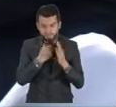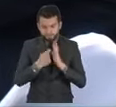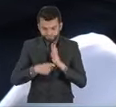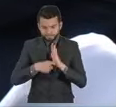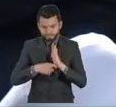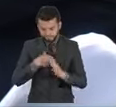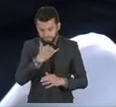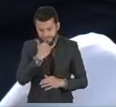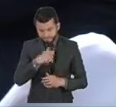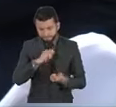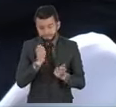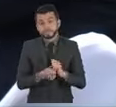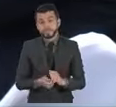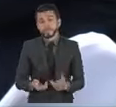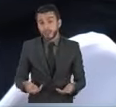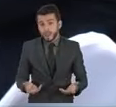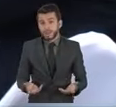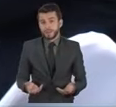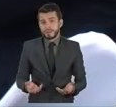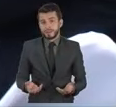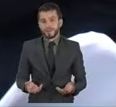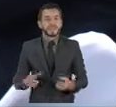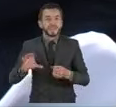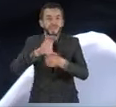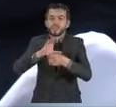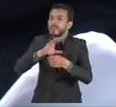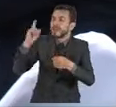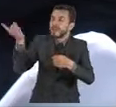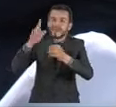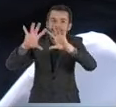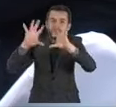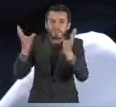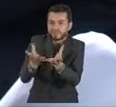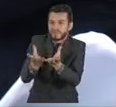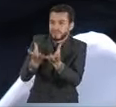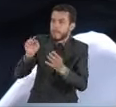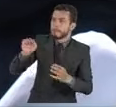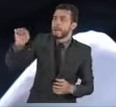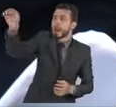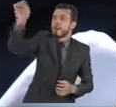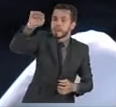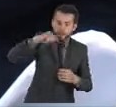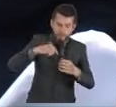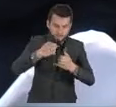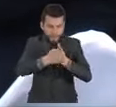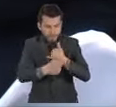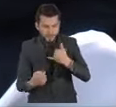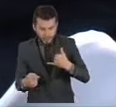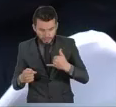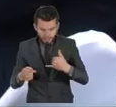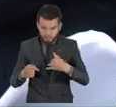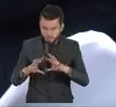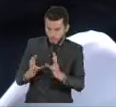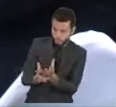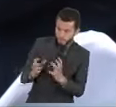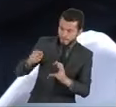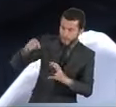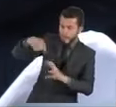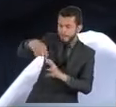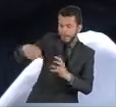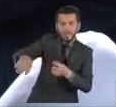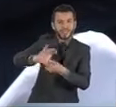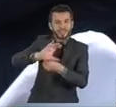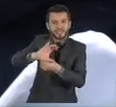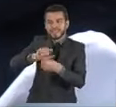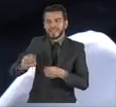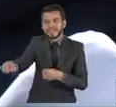La mayor contribución de las ciudades al cambio climático, a la emergencia climática en la que vivimos, es la manera como producimos y consumimos